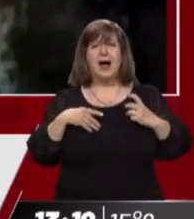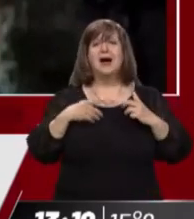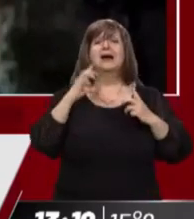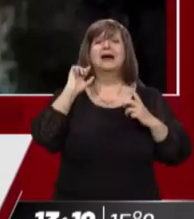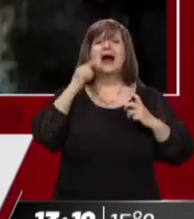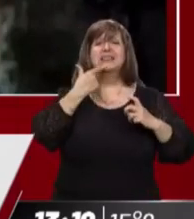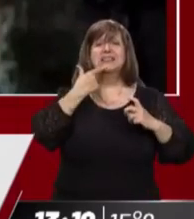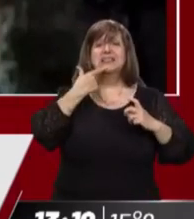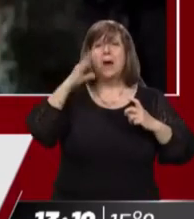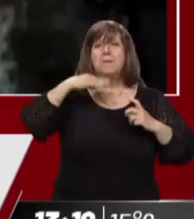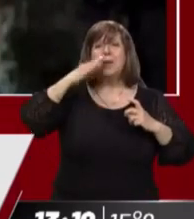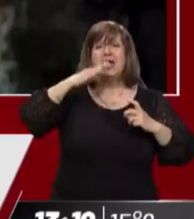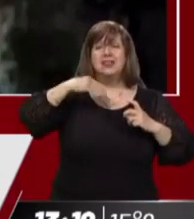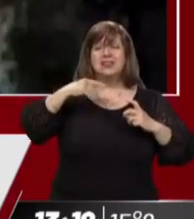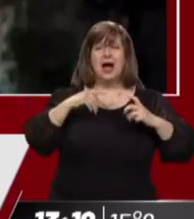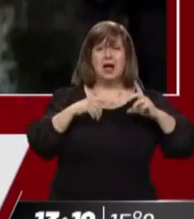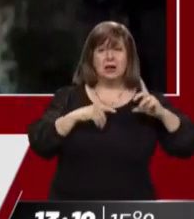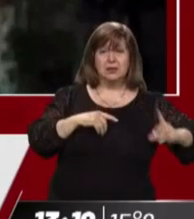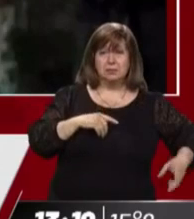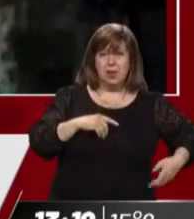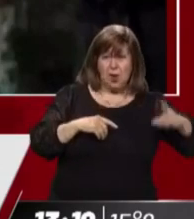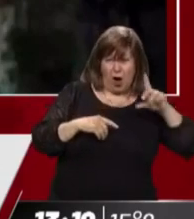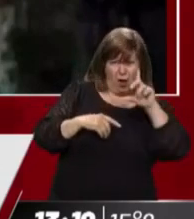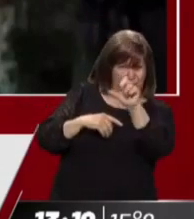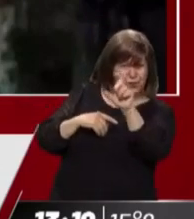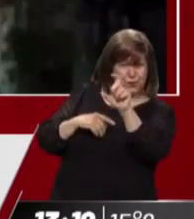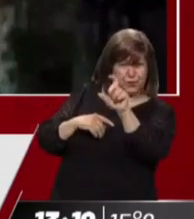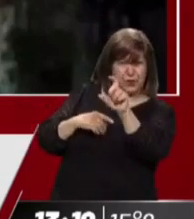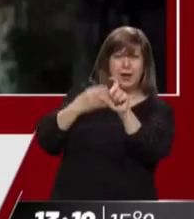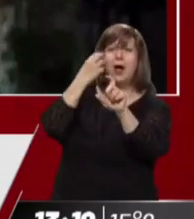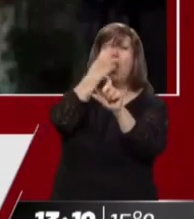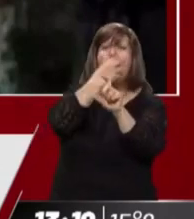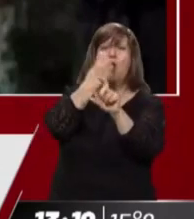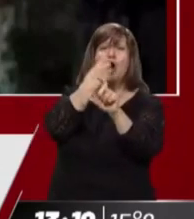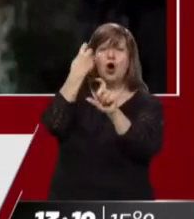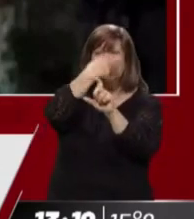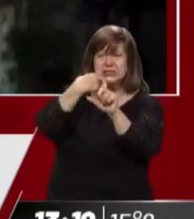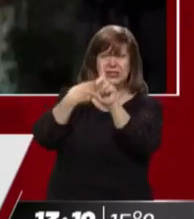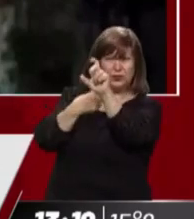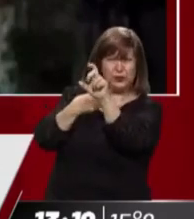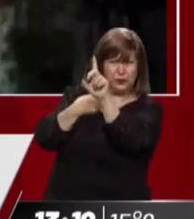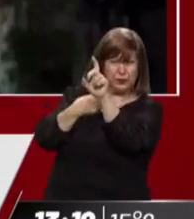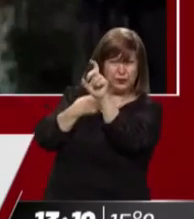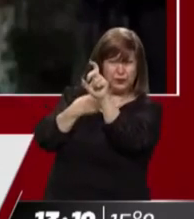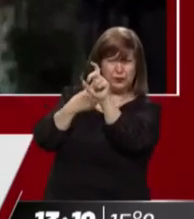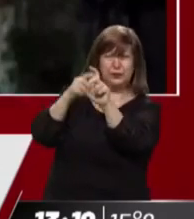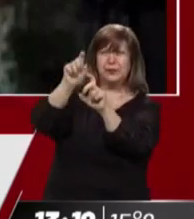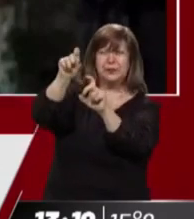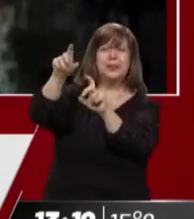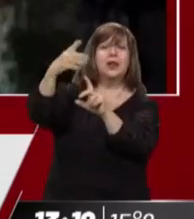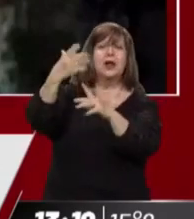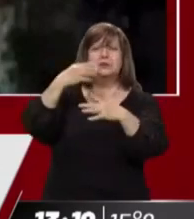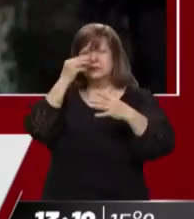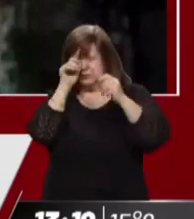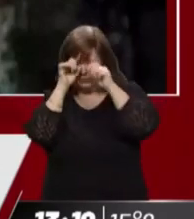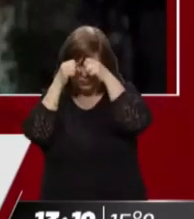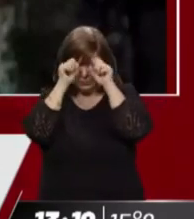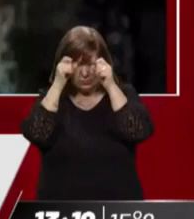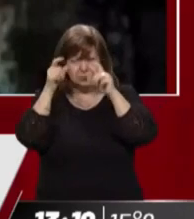gas pimienta y le arrojó gas pimienta en el rostro a esta persona que